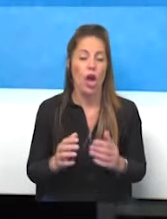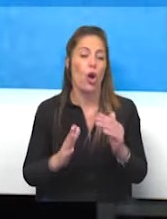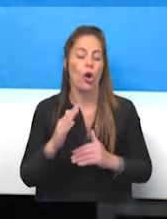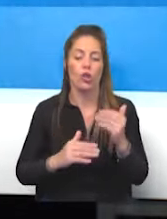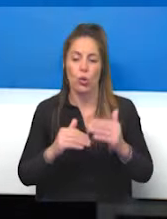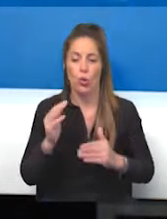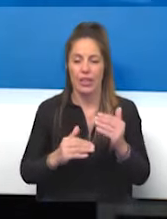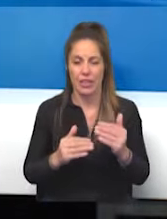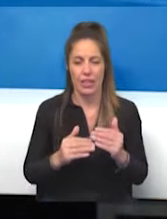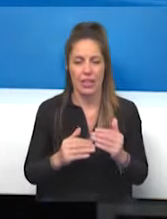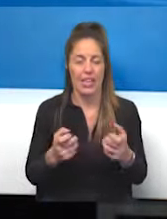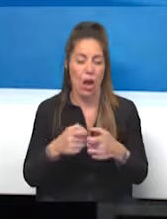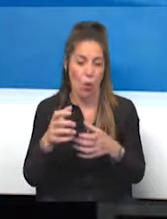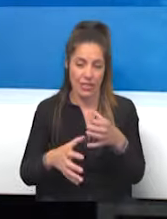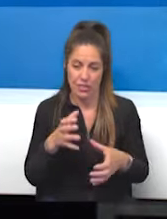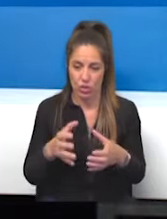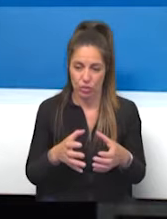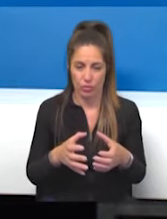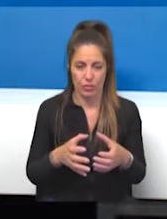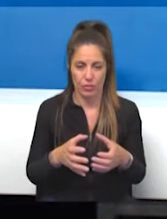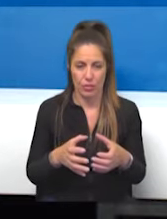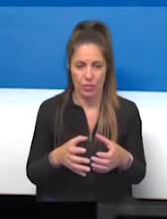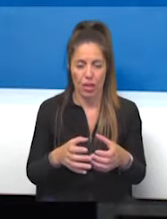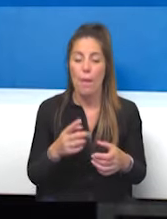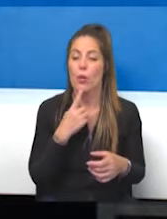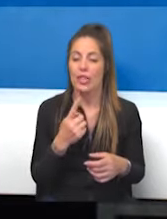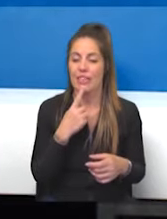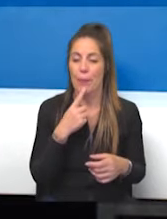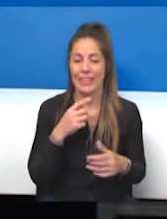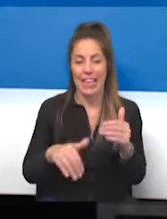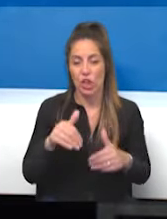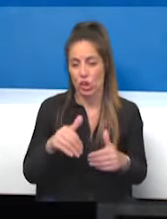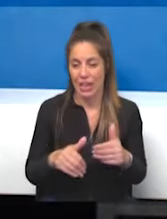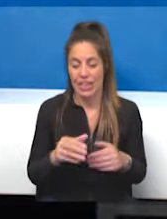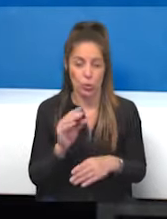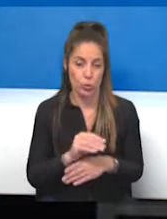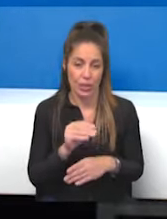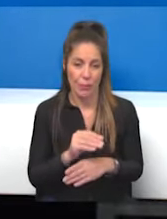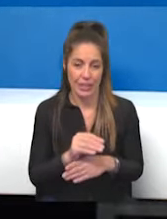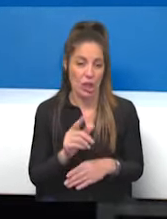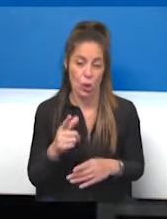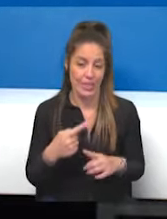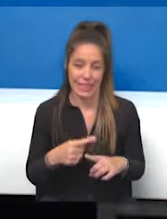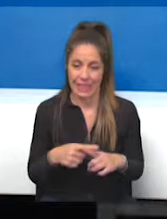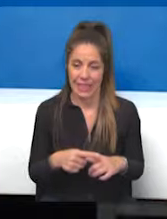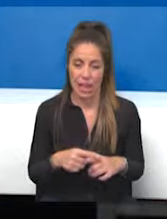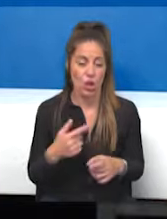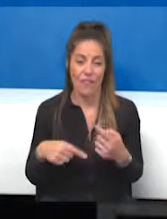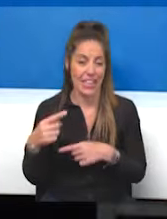Construir la coalición políticamente electoralmente y culturalmente no existía